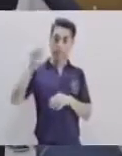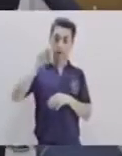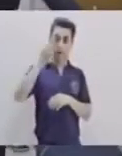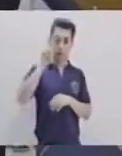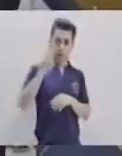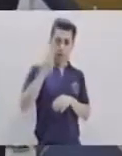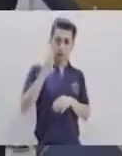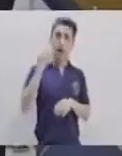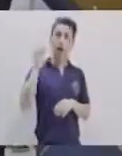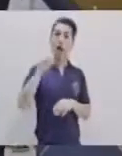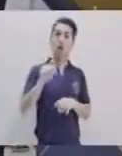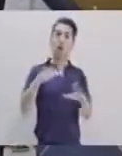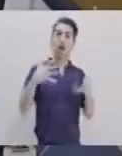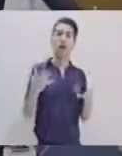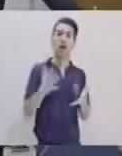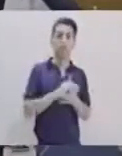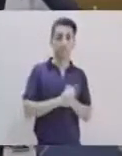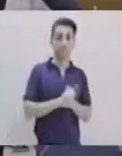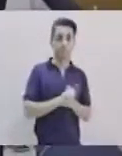Sí. Y ahora